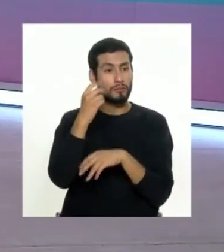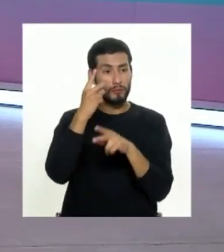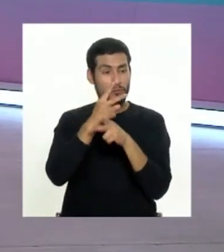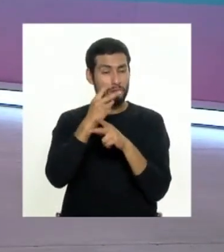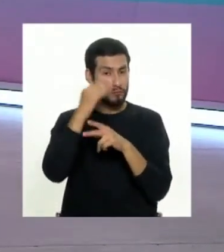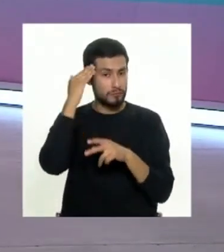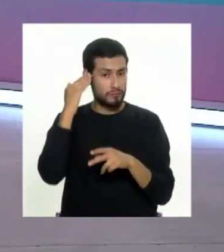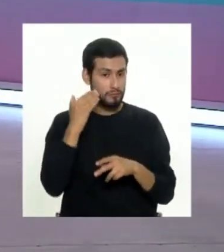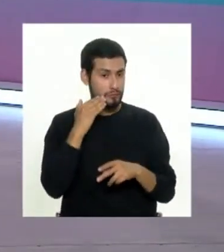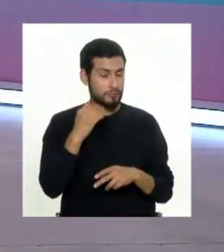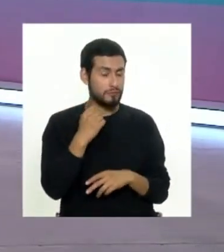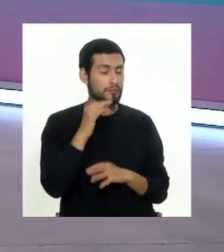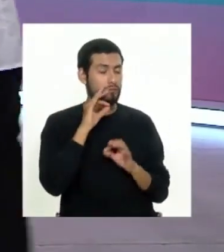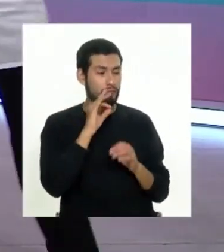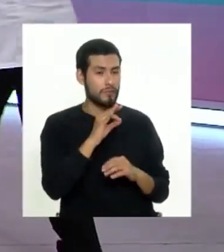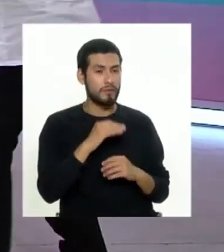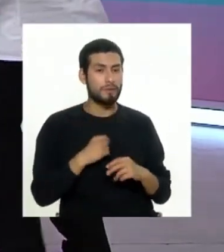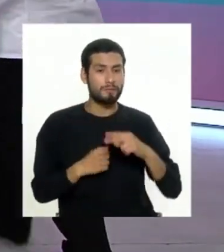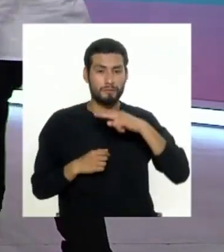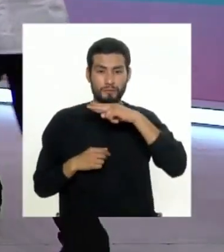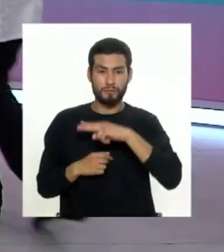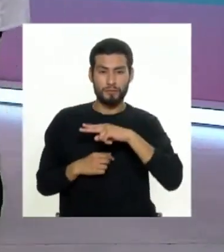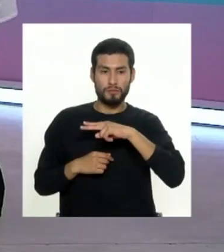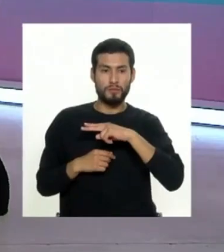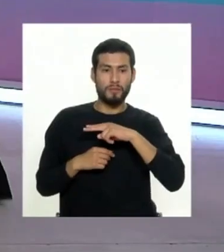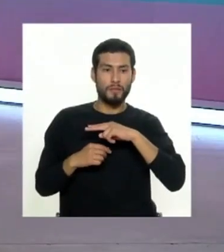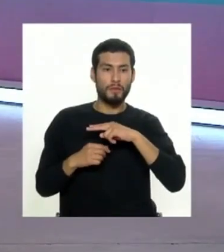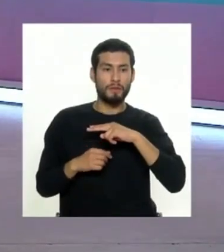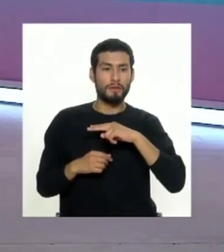cabecita. Está.